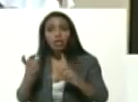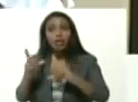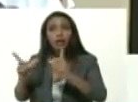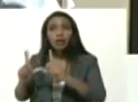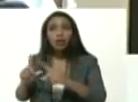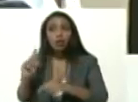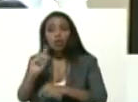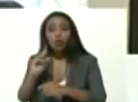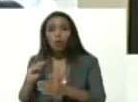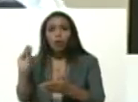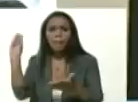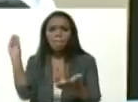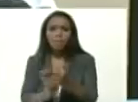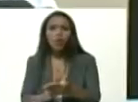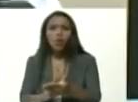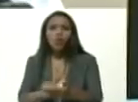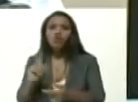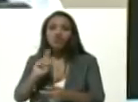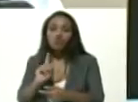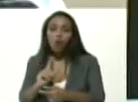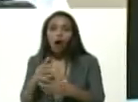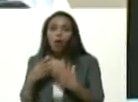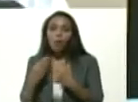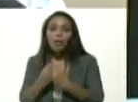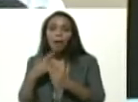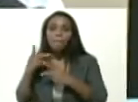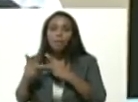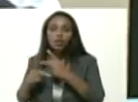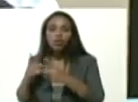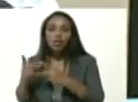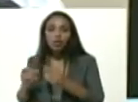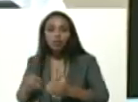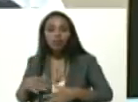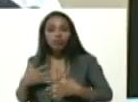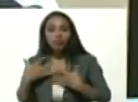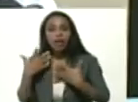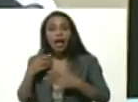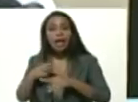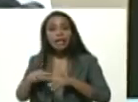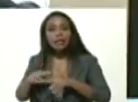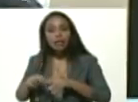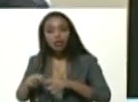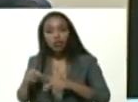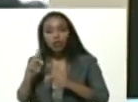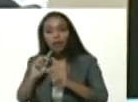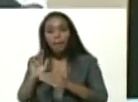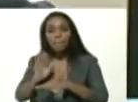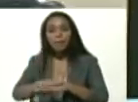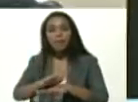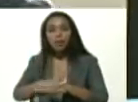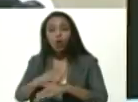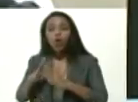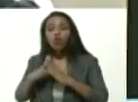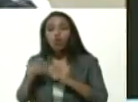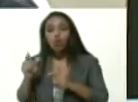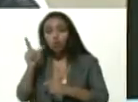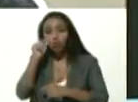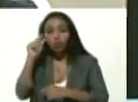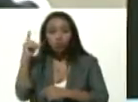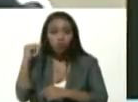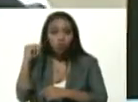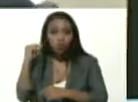como una imposición, sino más bien acompañar el proceso emotivo por el cual el niño está atravesando. Si todas y todos los